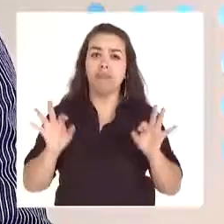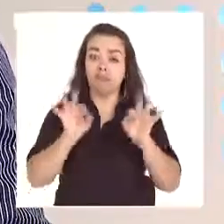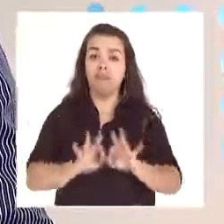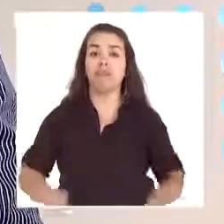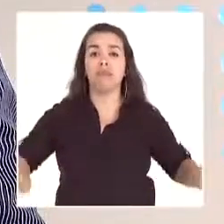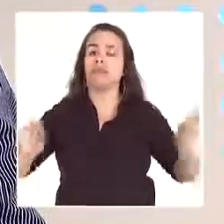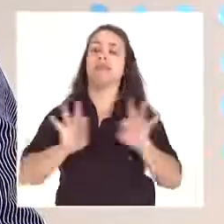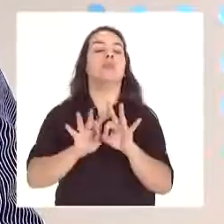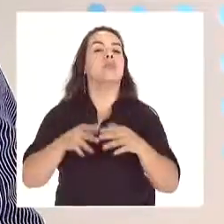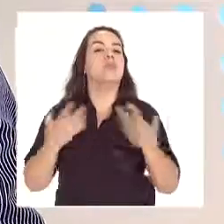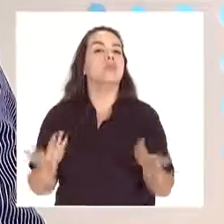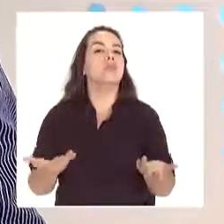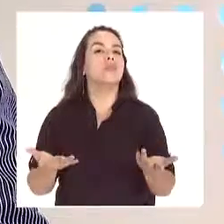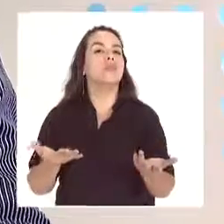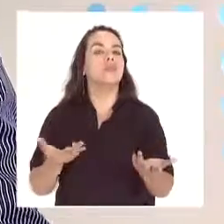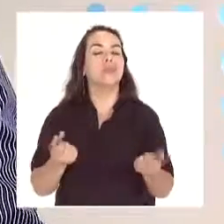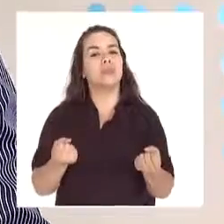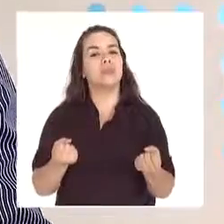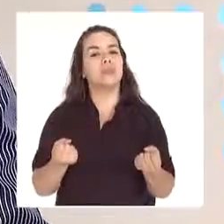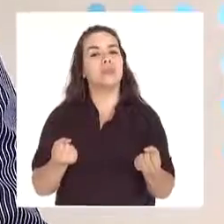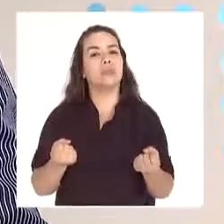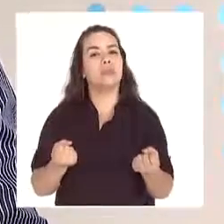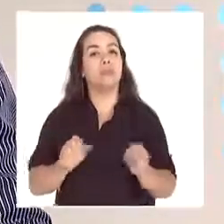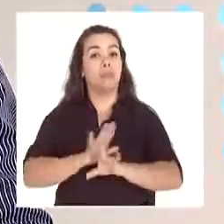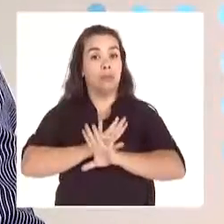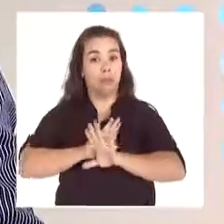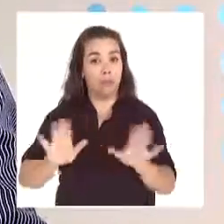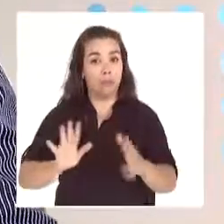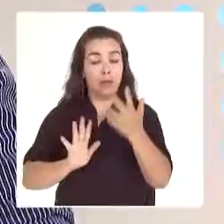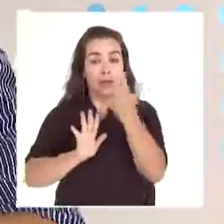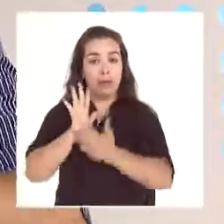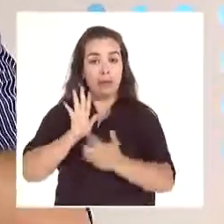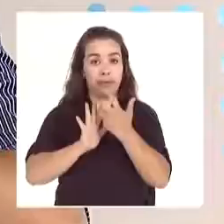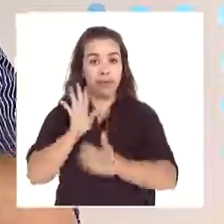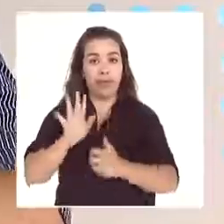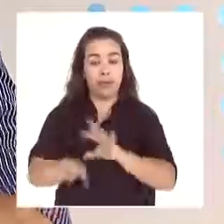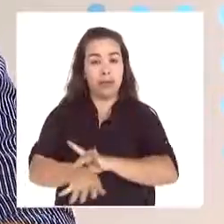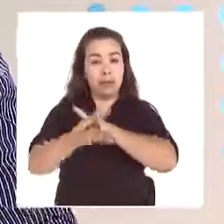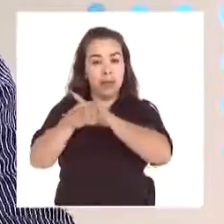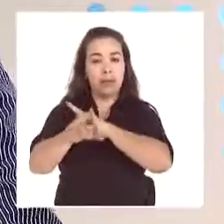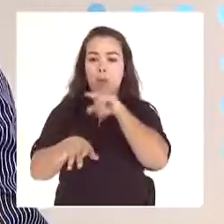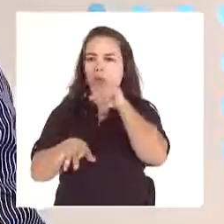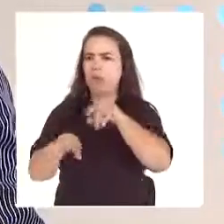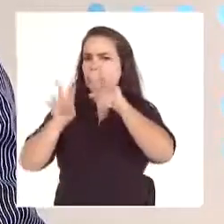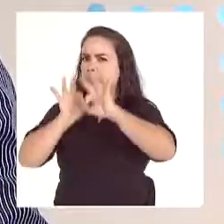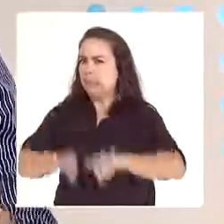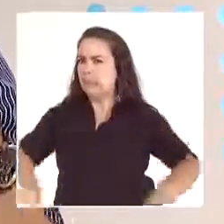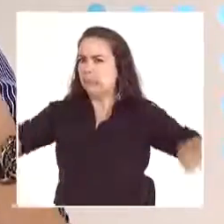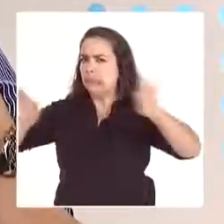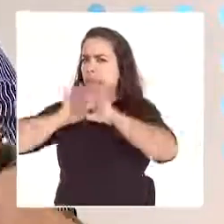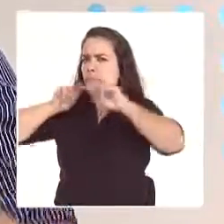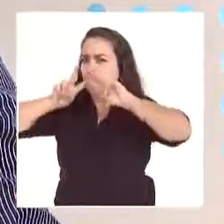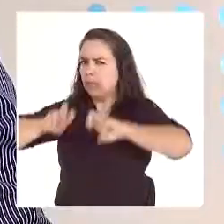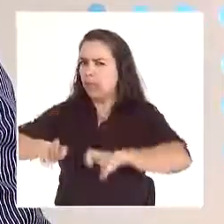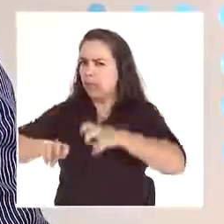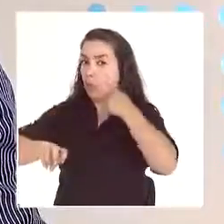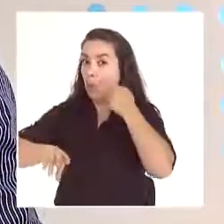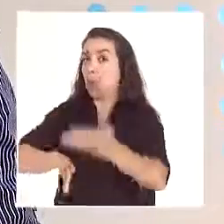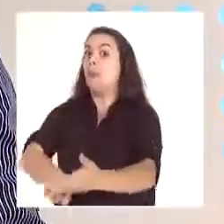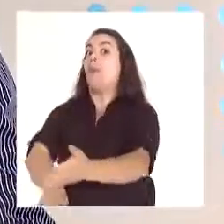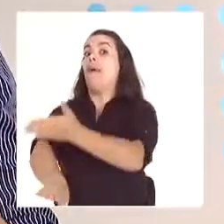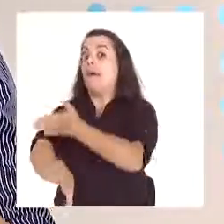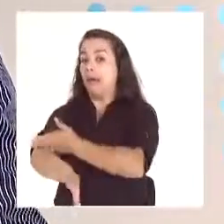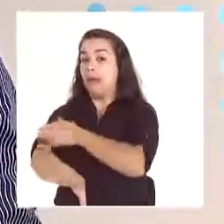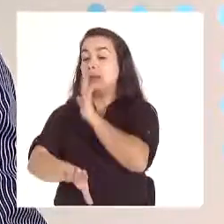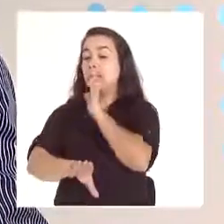importante, por ejemplo, después de hacer un examen clínico, que es quizás lo más importante, antes de pedir